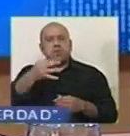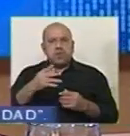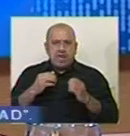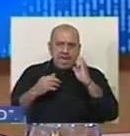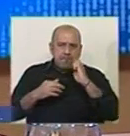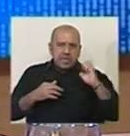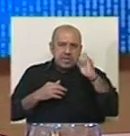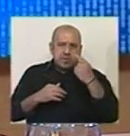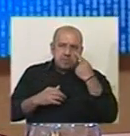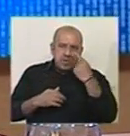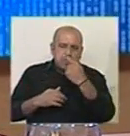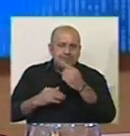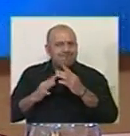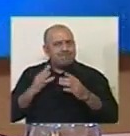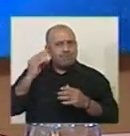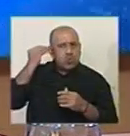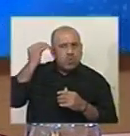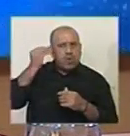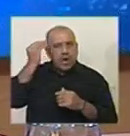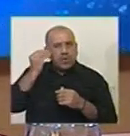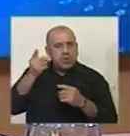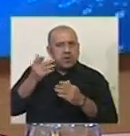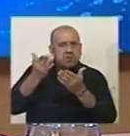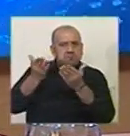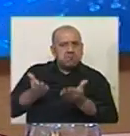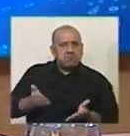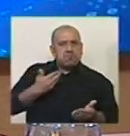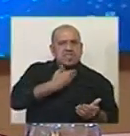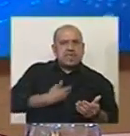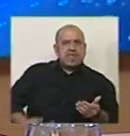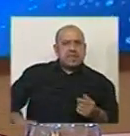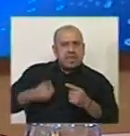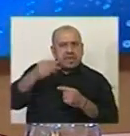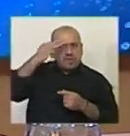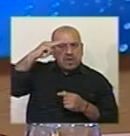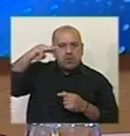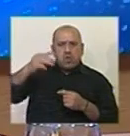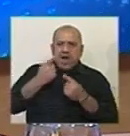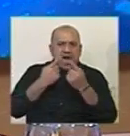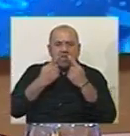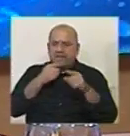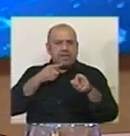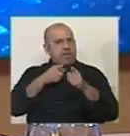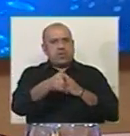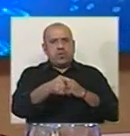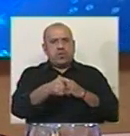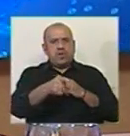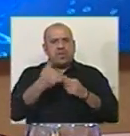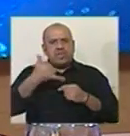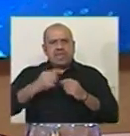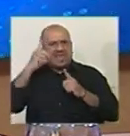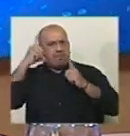mucha preocupación, un hombre que se caracteriza por hablar de una manera muy directa hacia la población, tener